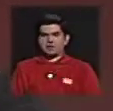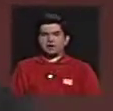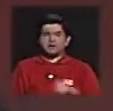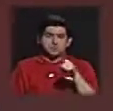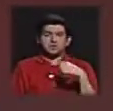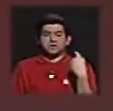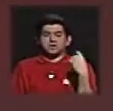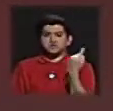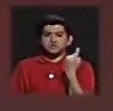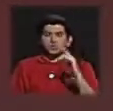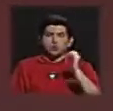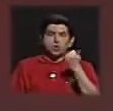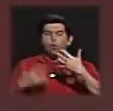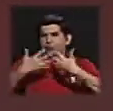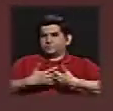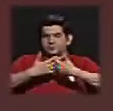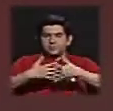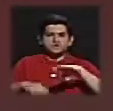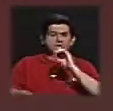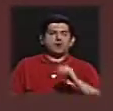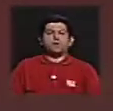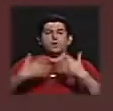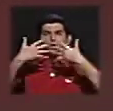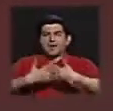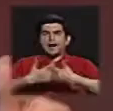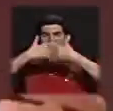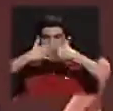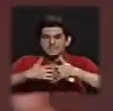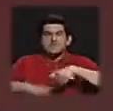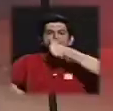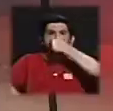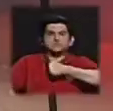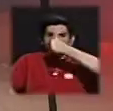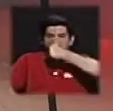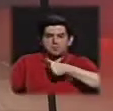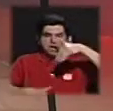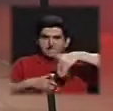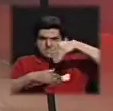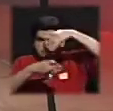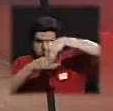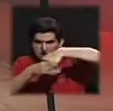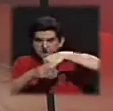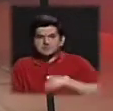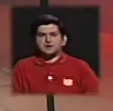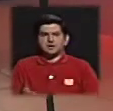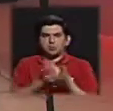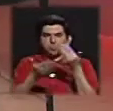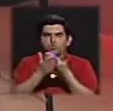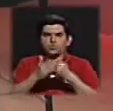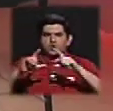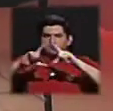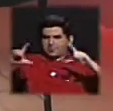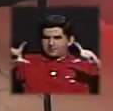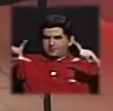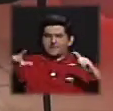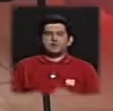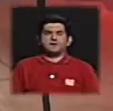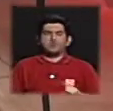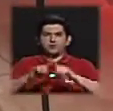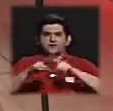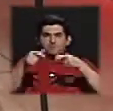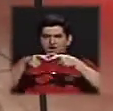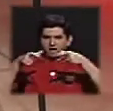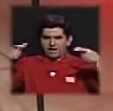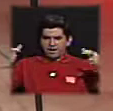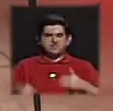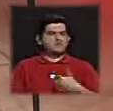proveedor más, y los operadores privados que iban a ingresar con las nuevas bandas, con las nuevas frecuencias,